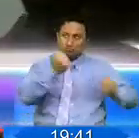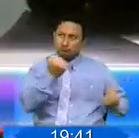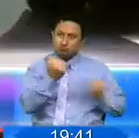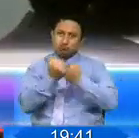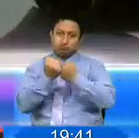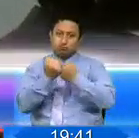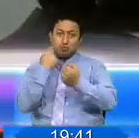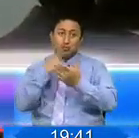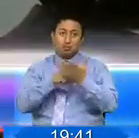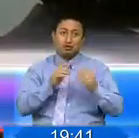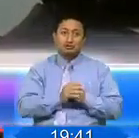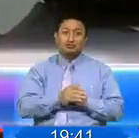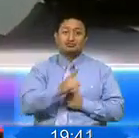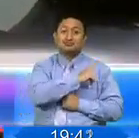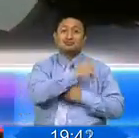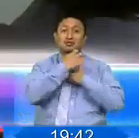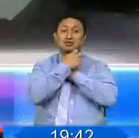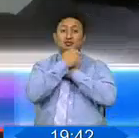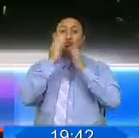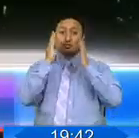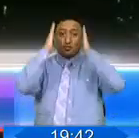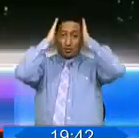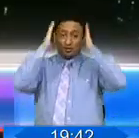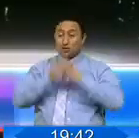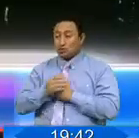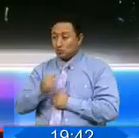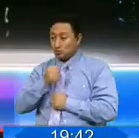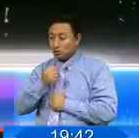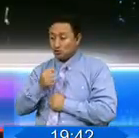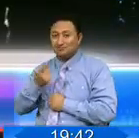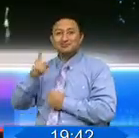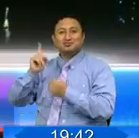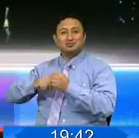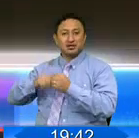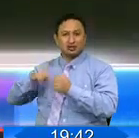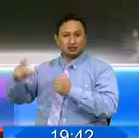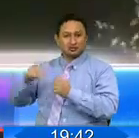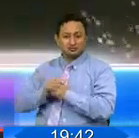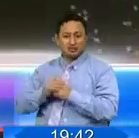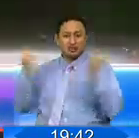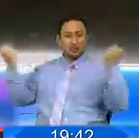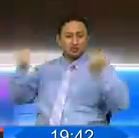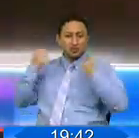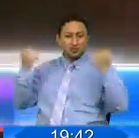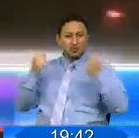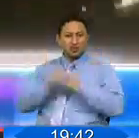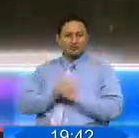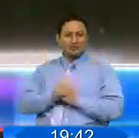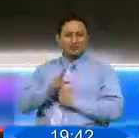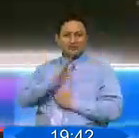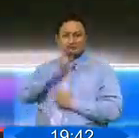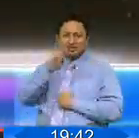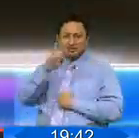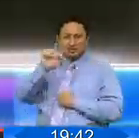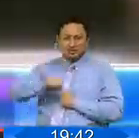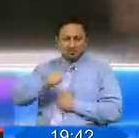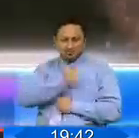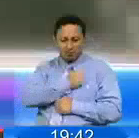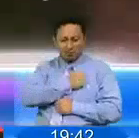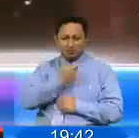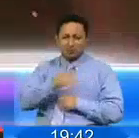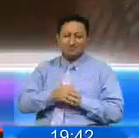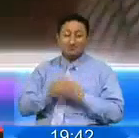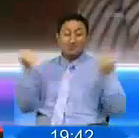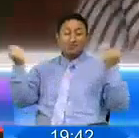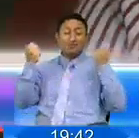eso afirma nuestro chef entrevistado que el capitalino ecuatoriano durante sus fiestas explota al máximo la quiteñidad. En fiestas